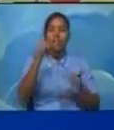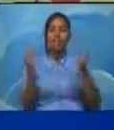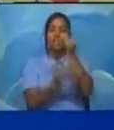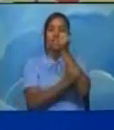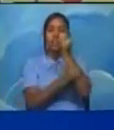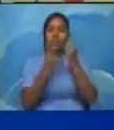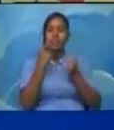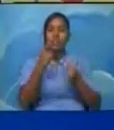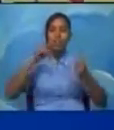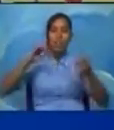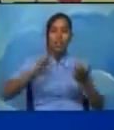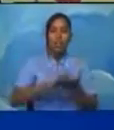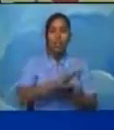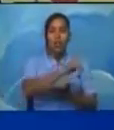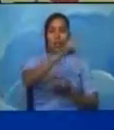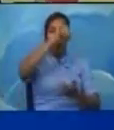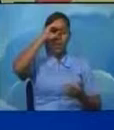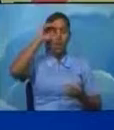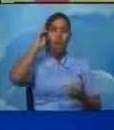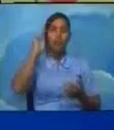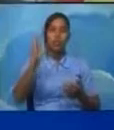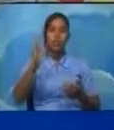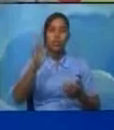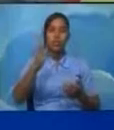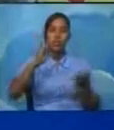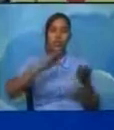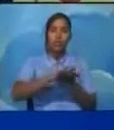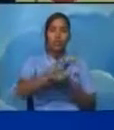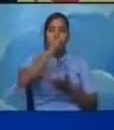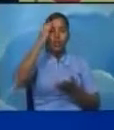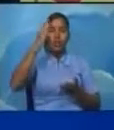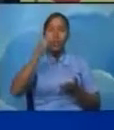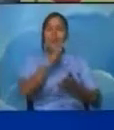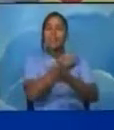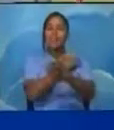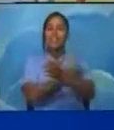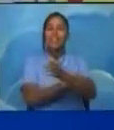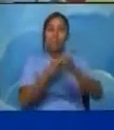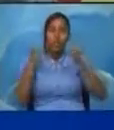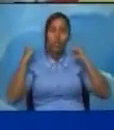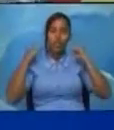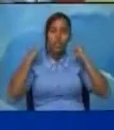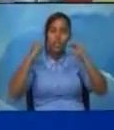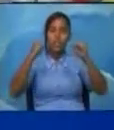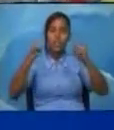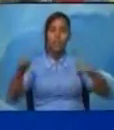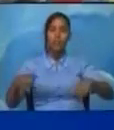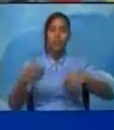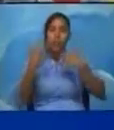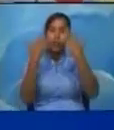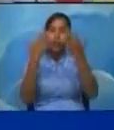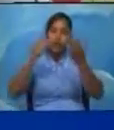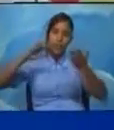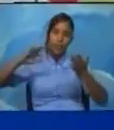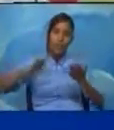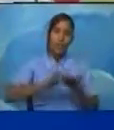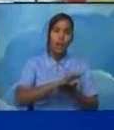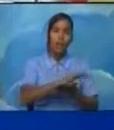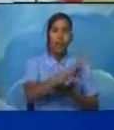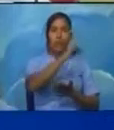decía: gloria a Dios. Él se fortalecía